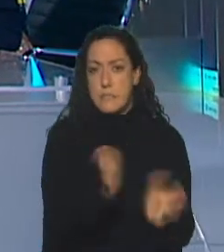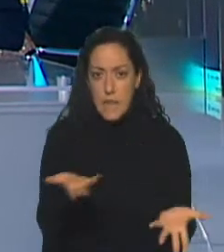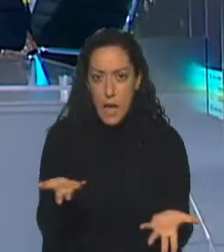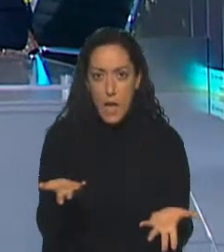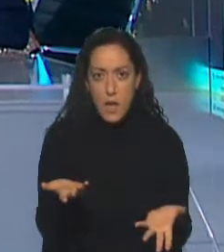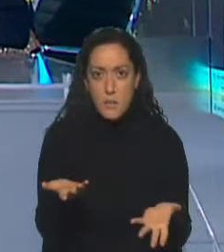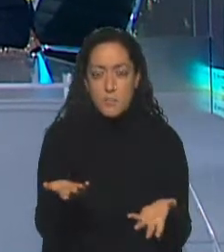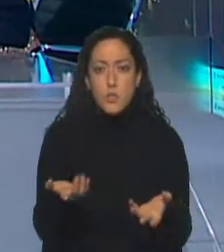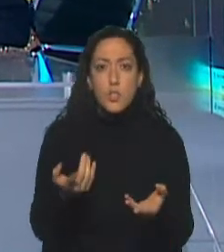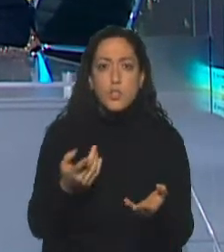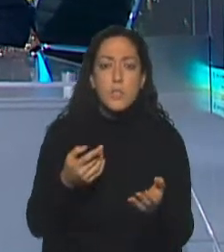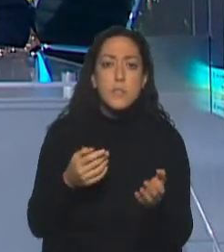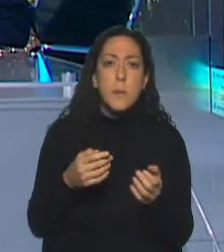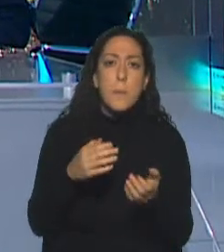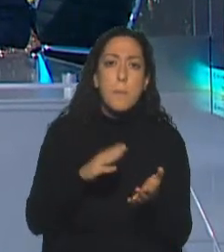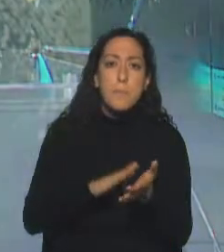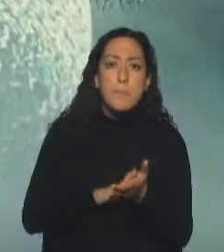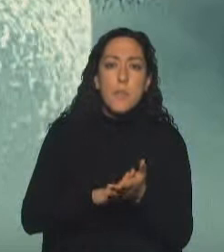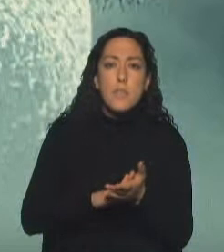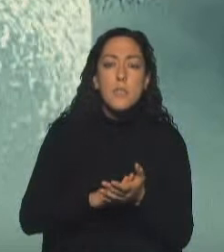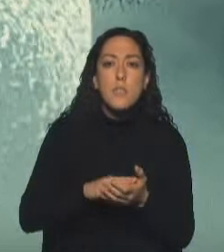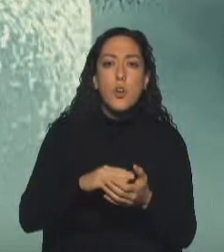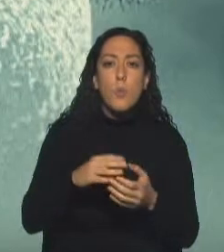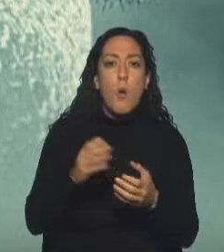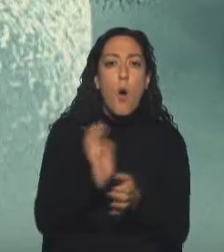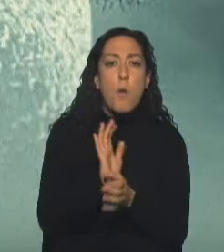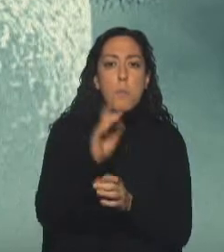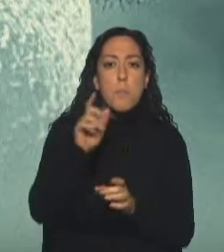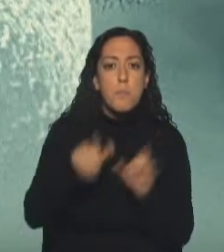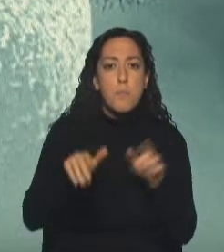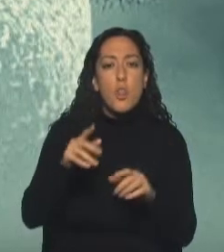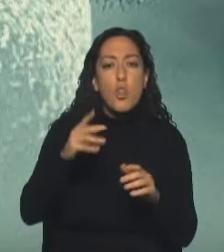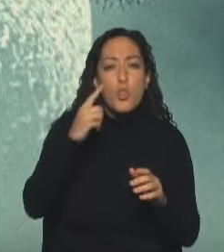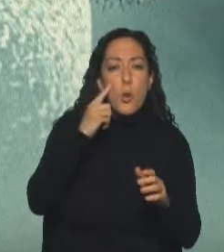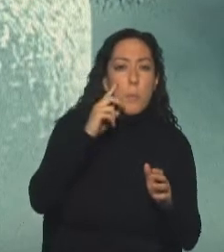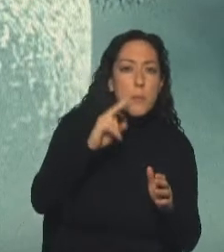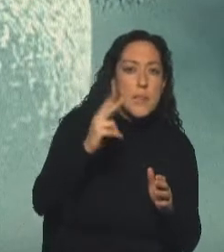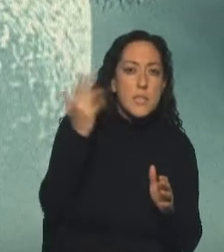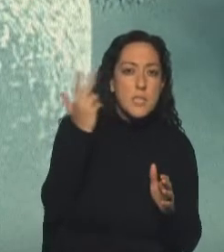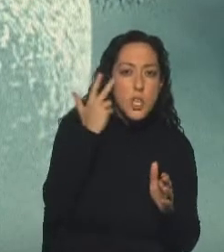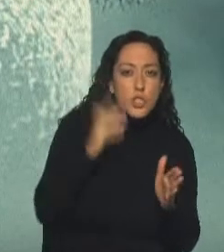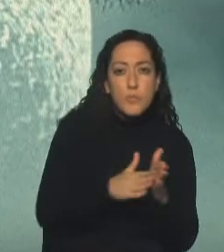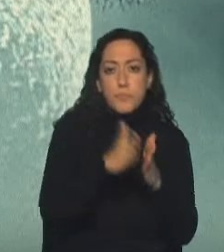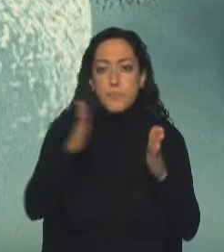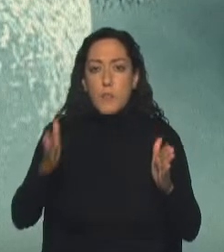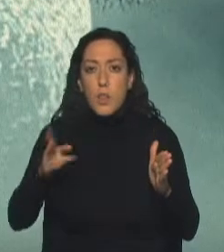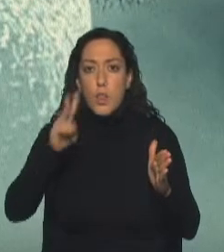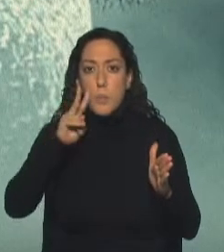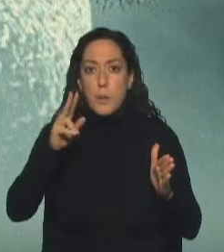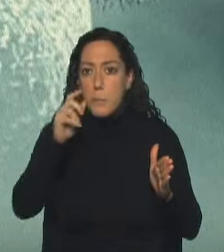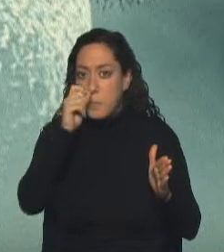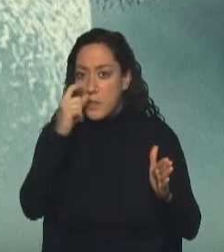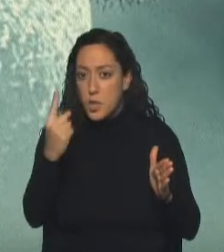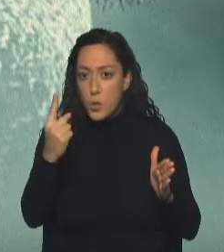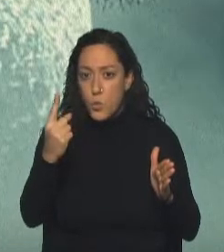una gran proporción encontraron resistencia entre 2018 y 2021 detectó un aumento